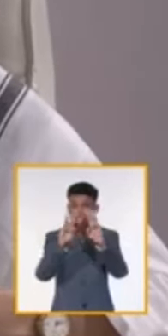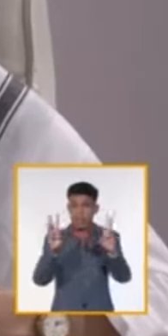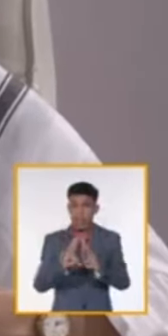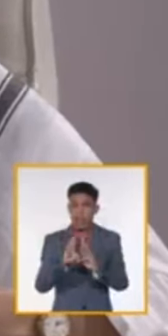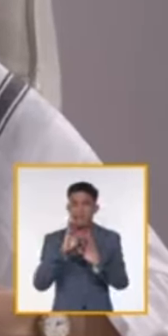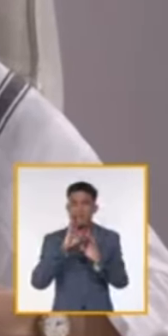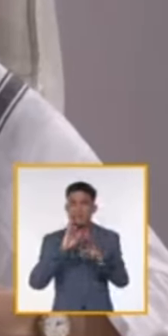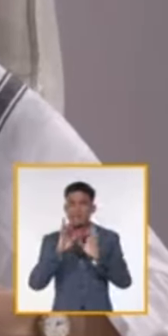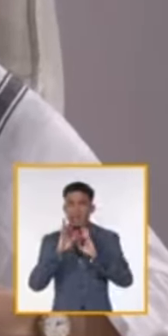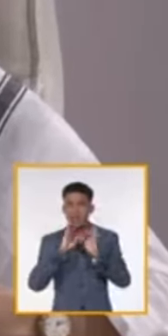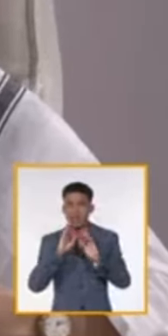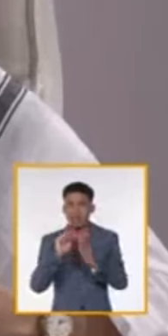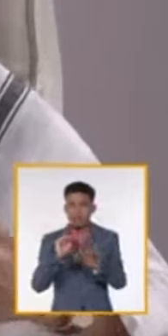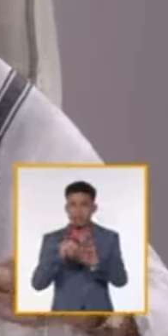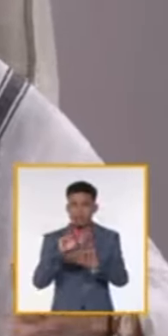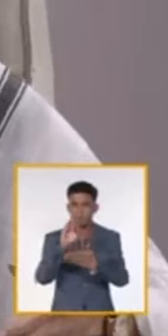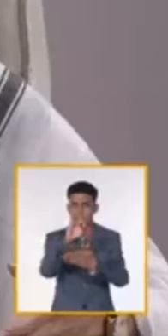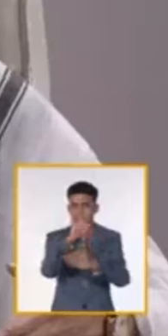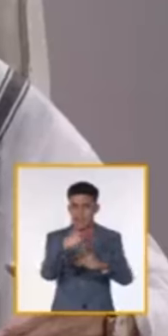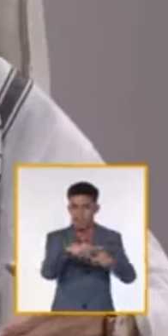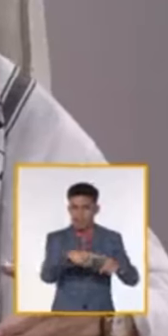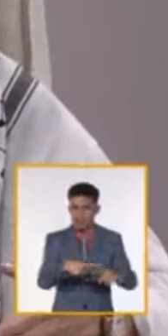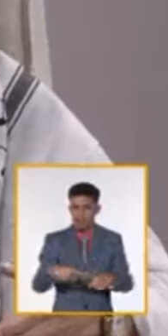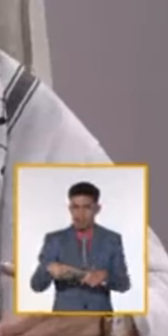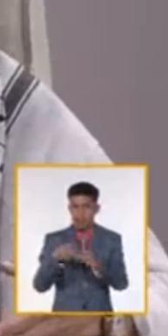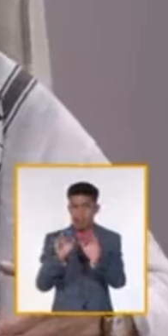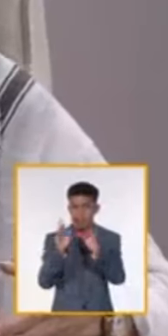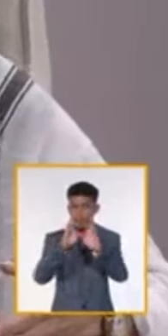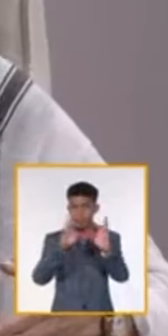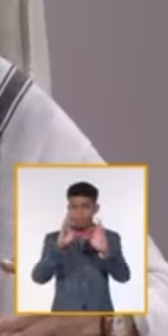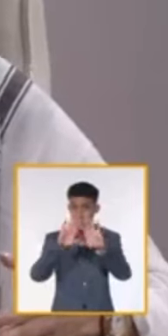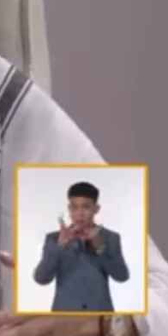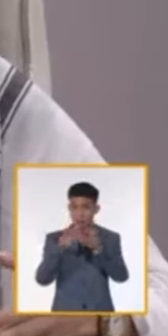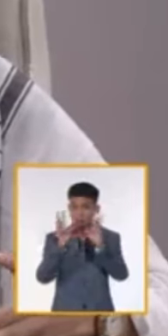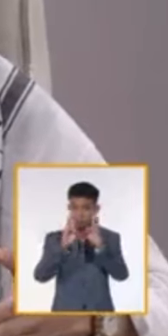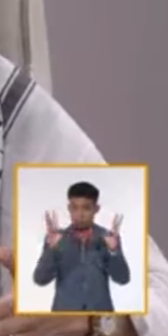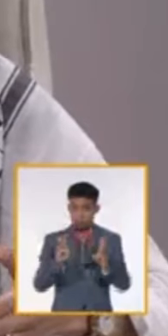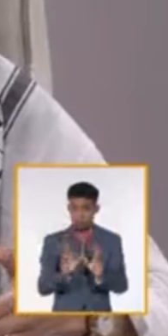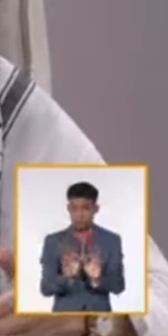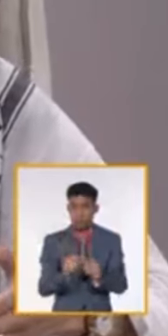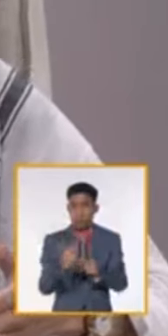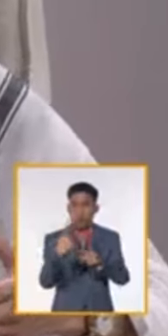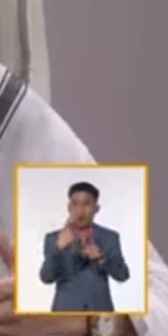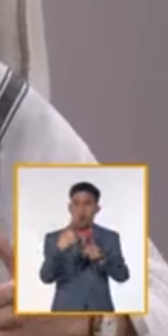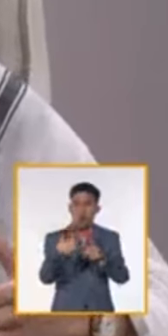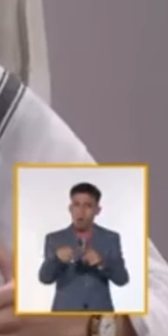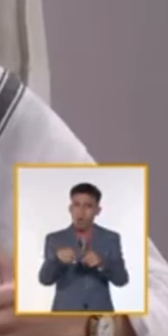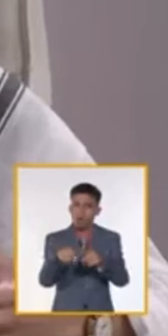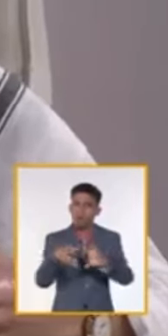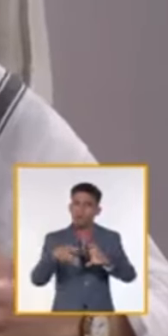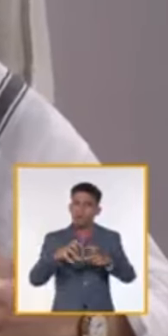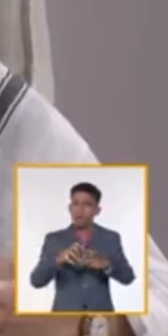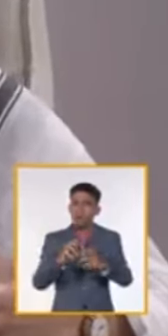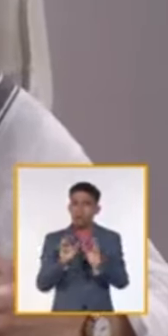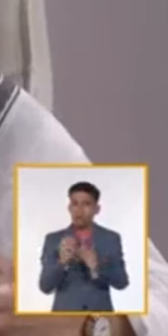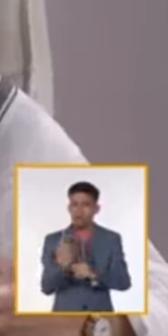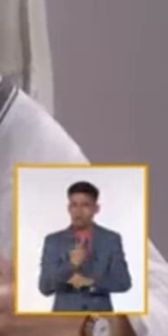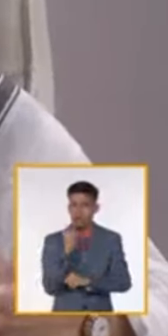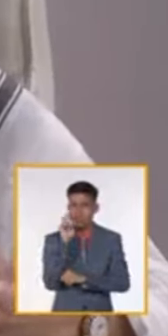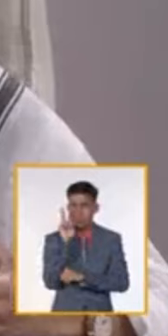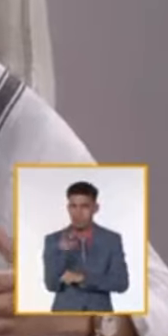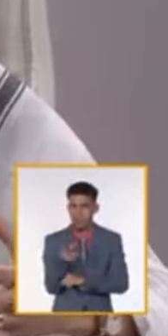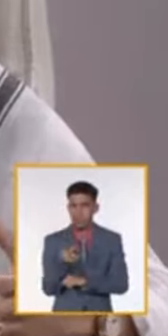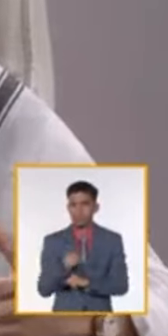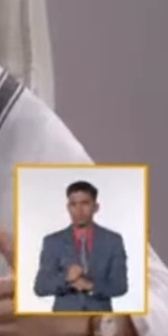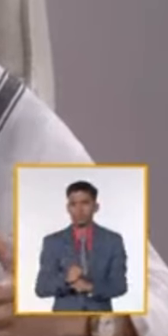cabo diferentes ataques. Y lo que hemos visto, por otra parte, es los más